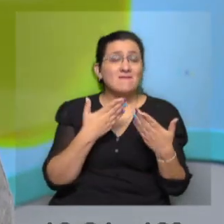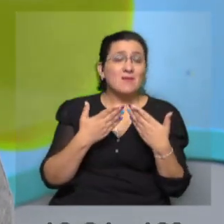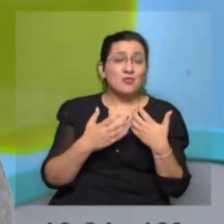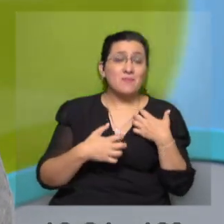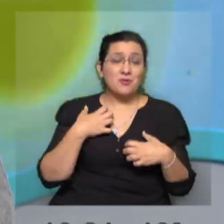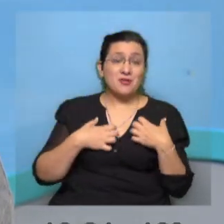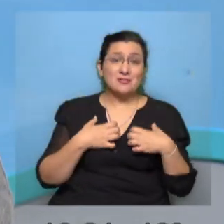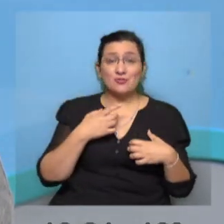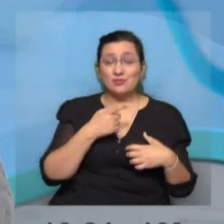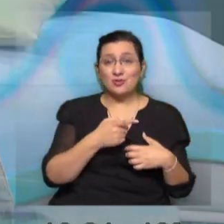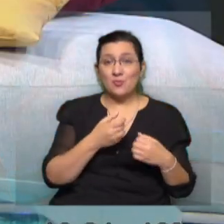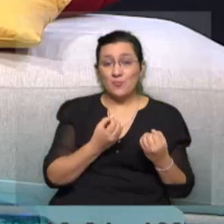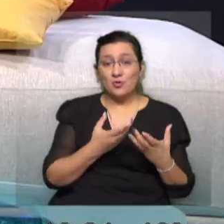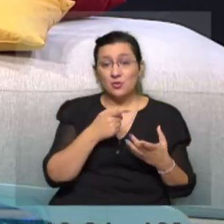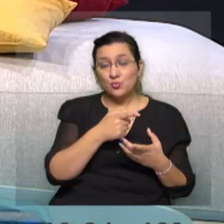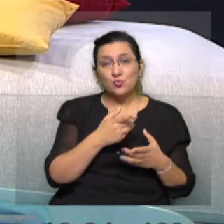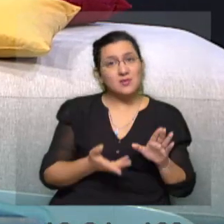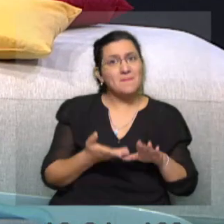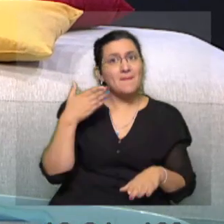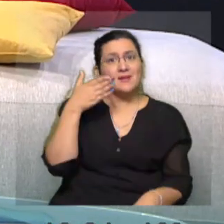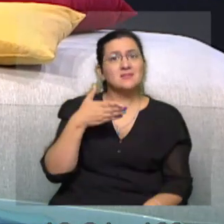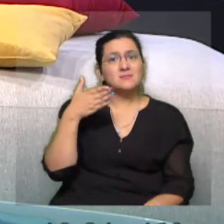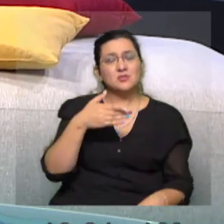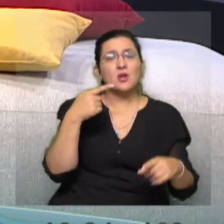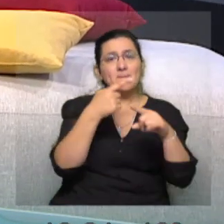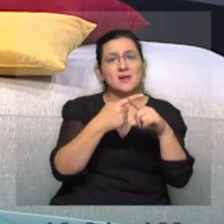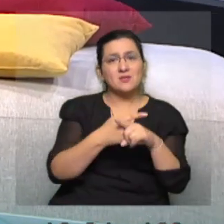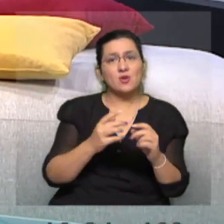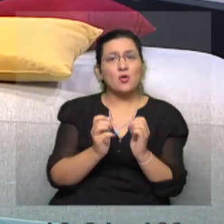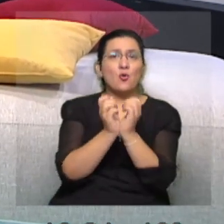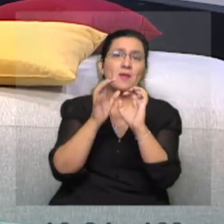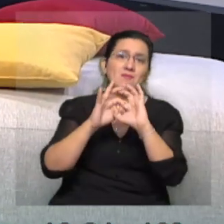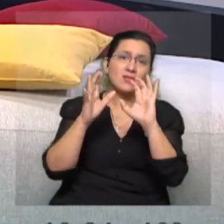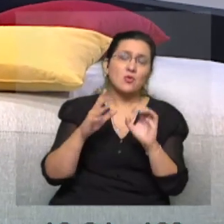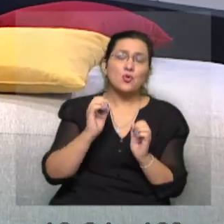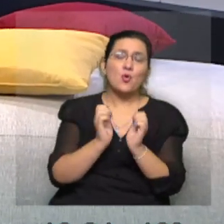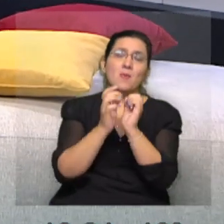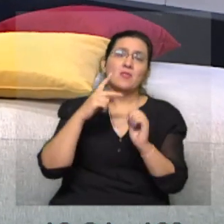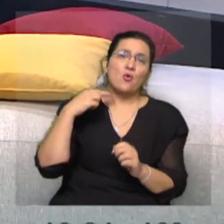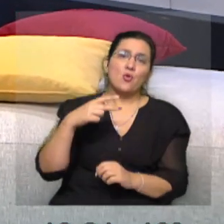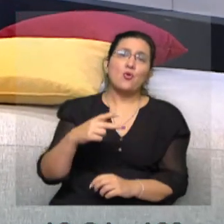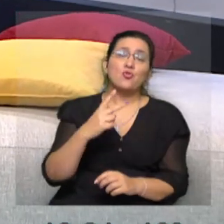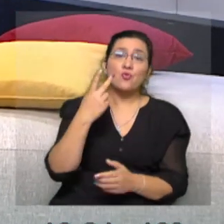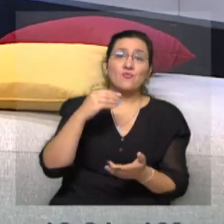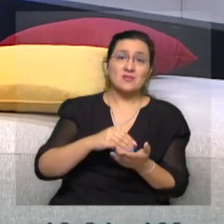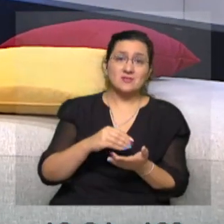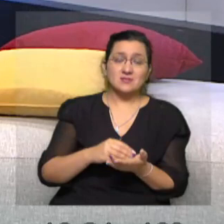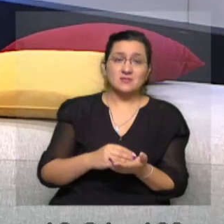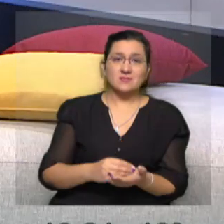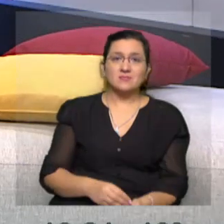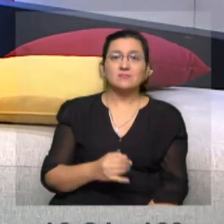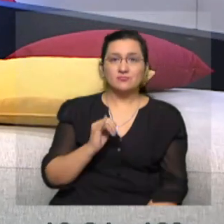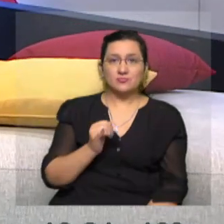jugador de Progreso con más participaciones en partidos de la Libertadores, Copa de Oro, si hay. Estuvieron 2 veces, ¿no?